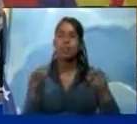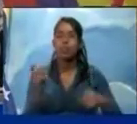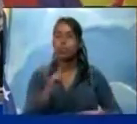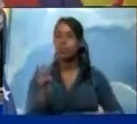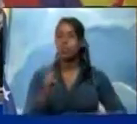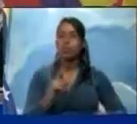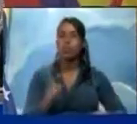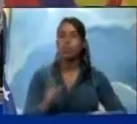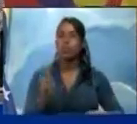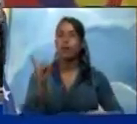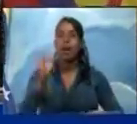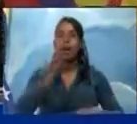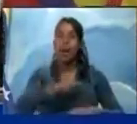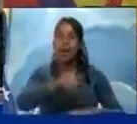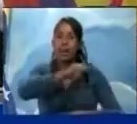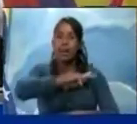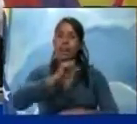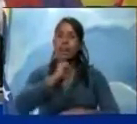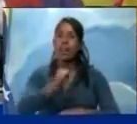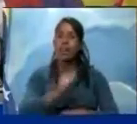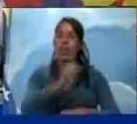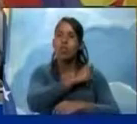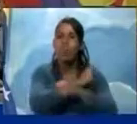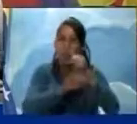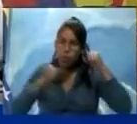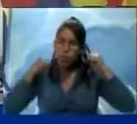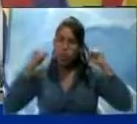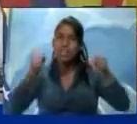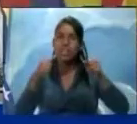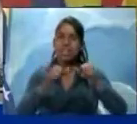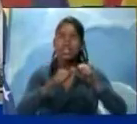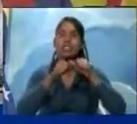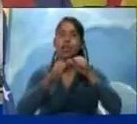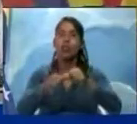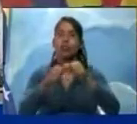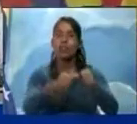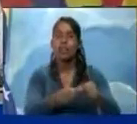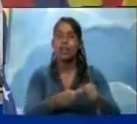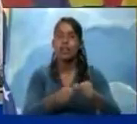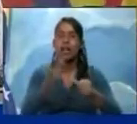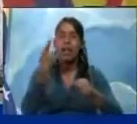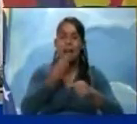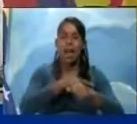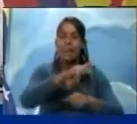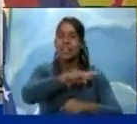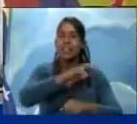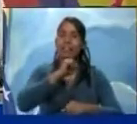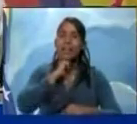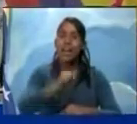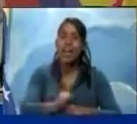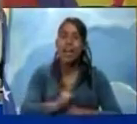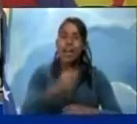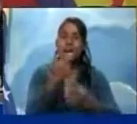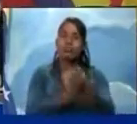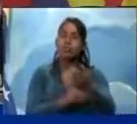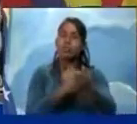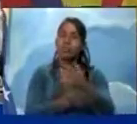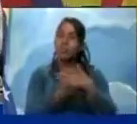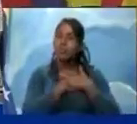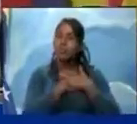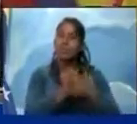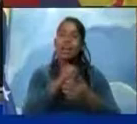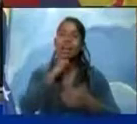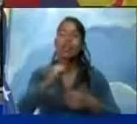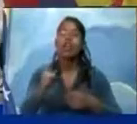no. Argentina es una potencia continental. Argentina, mis amados hermanos, es de